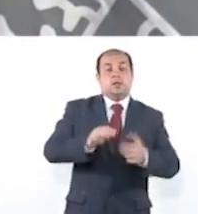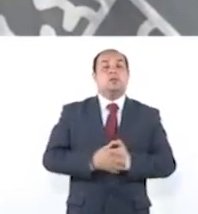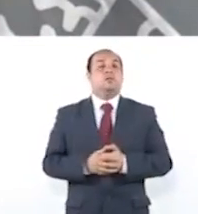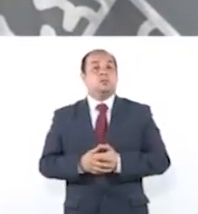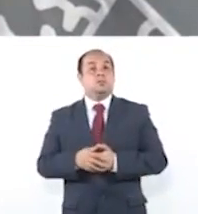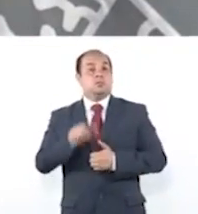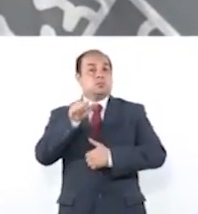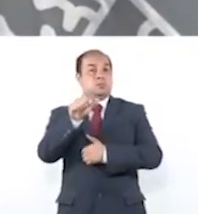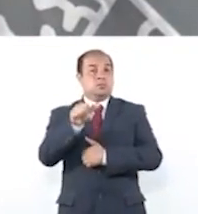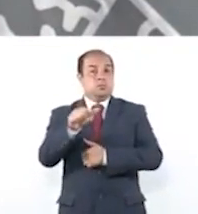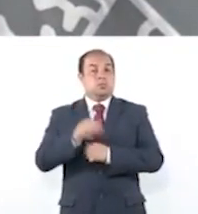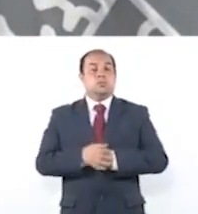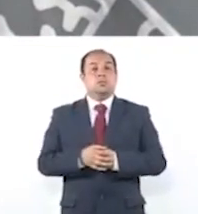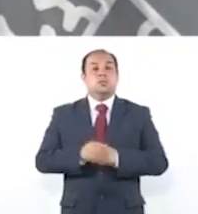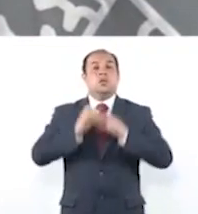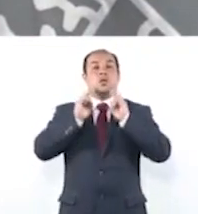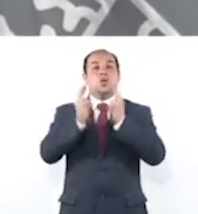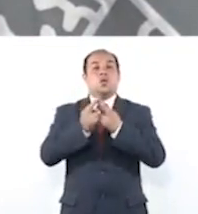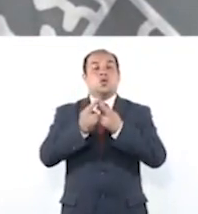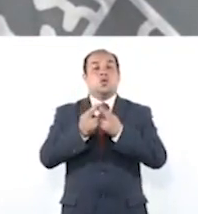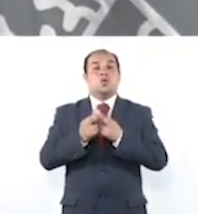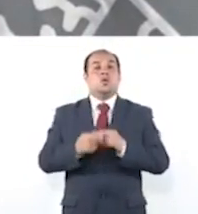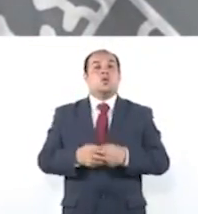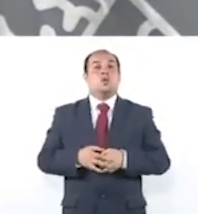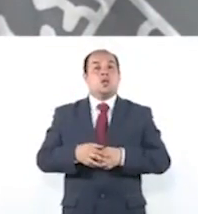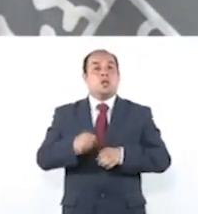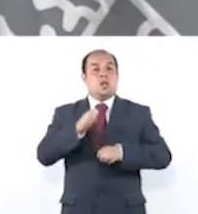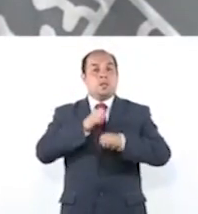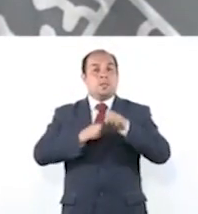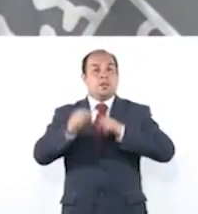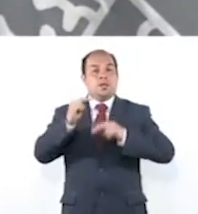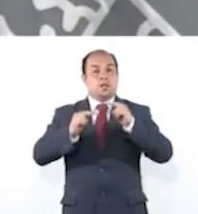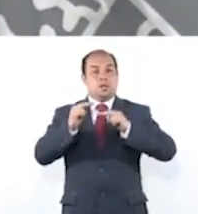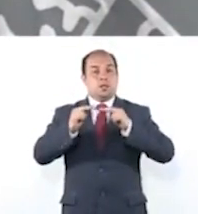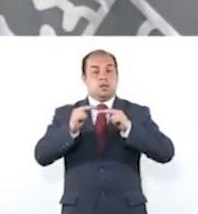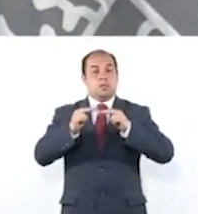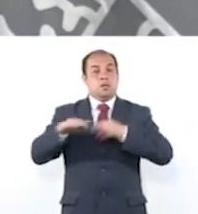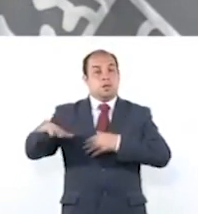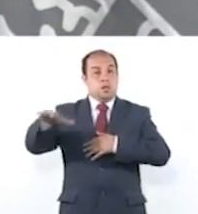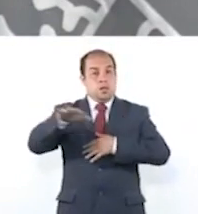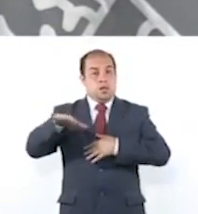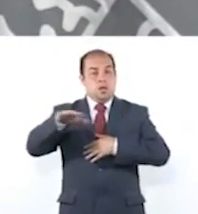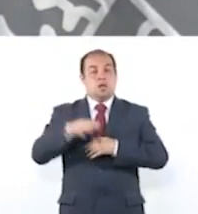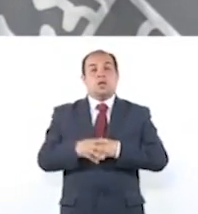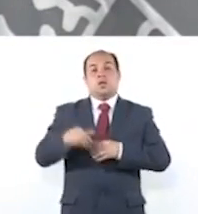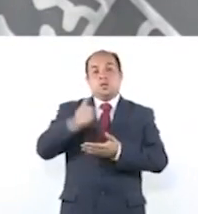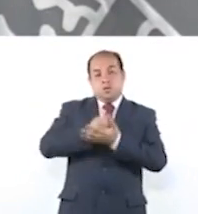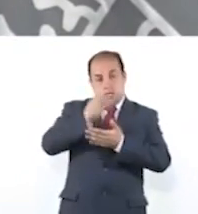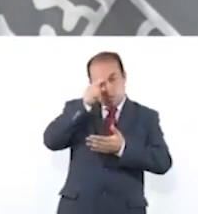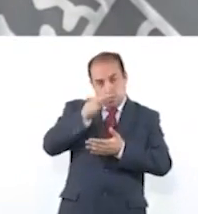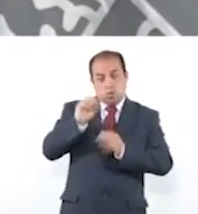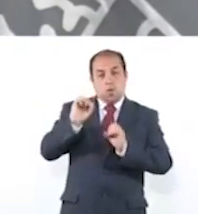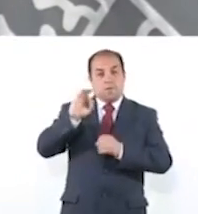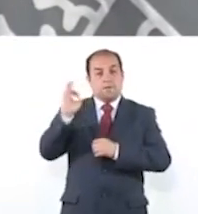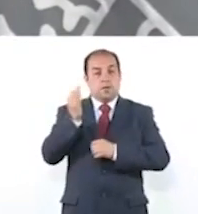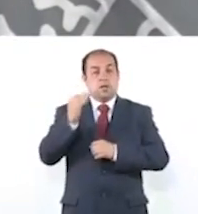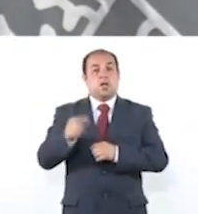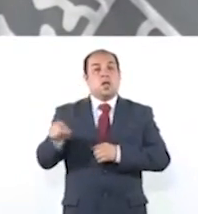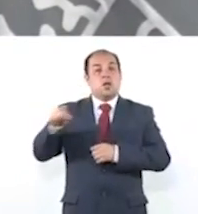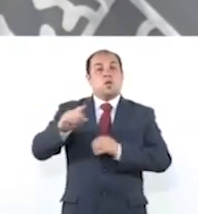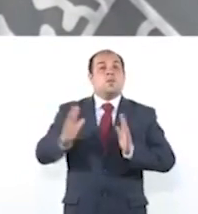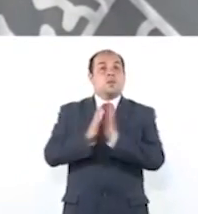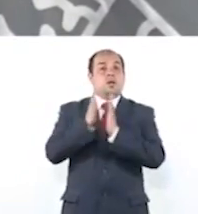16. Nos reuniremos con funcionarios de alto nivel local y con legisladores locales y federales de la Ciudad de México para que se